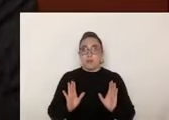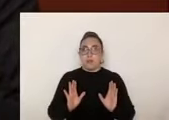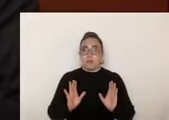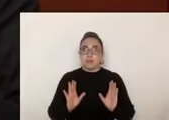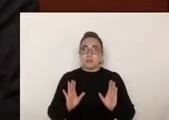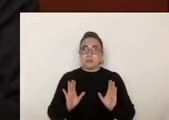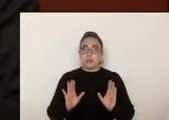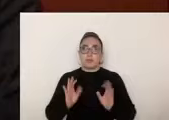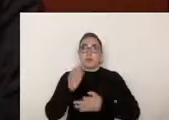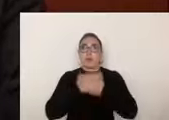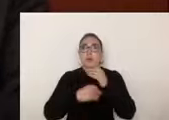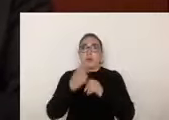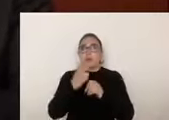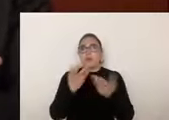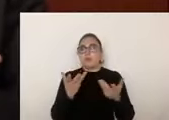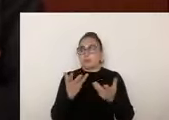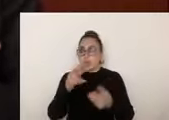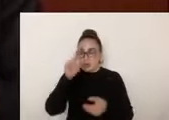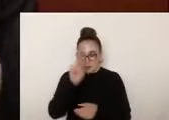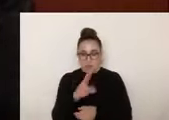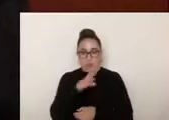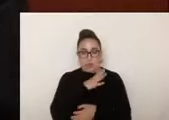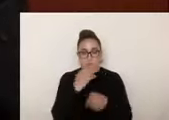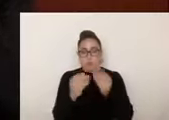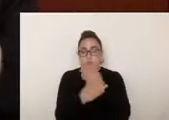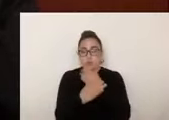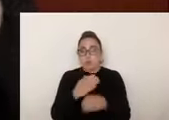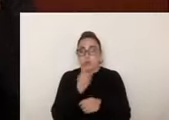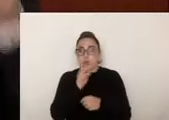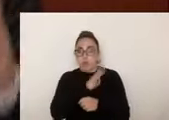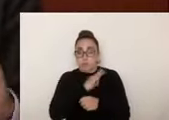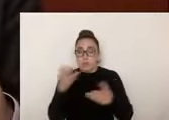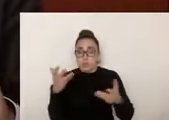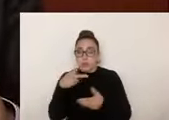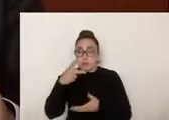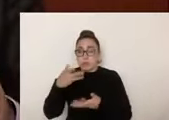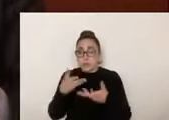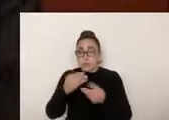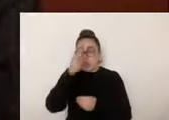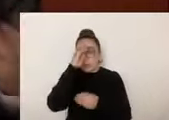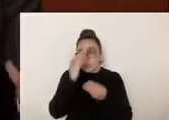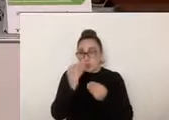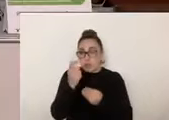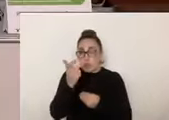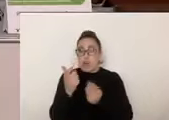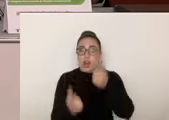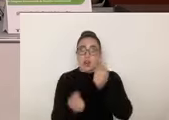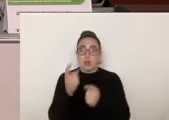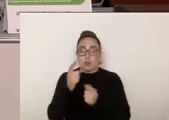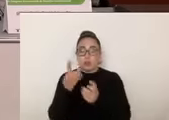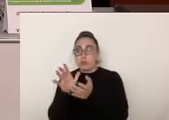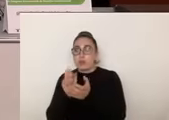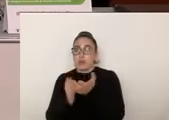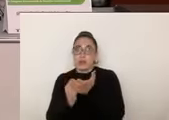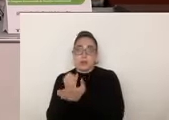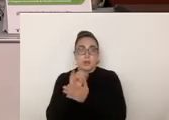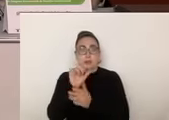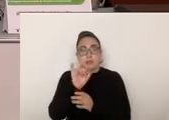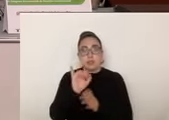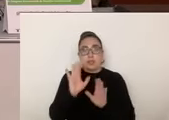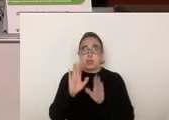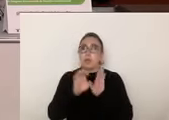problemas presupuestarios, porque son demasiadas las cosas que podemos hacer, entonces elegimos ciertas medidas. La prisión lleva tiempo con nosotros, es